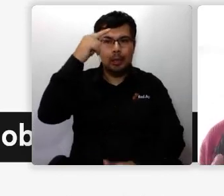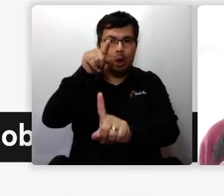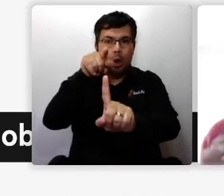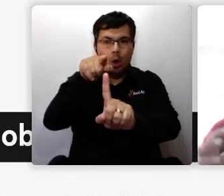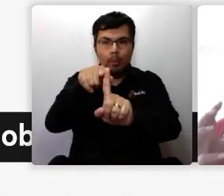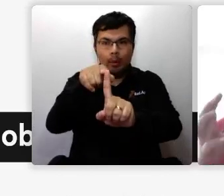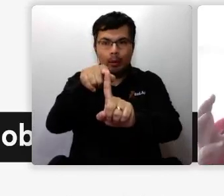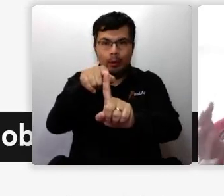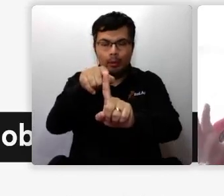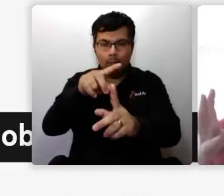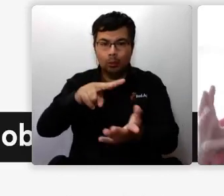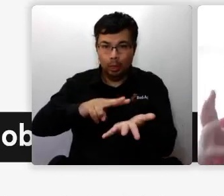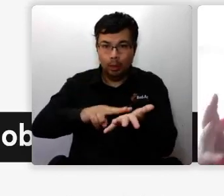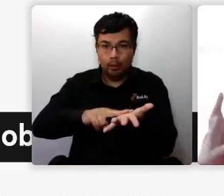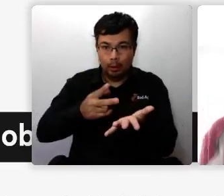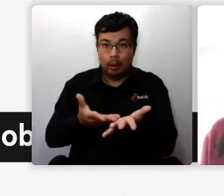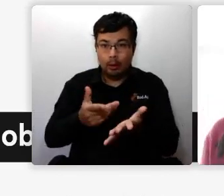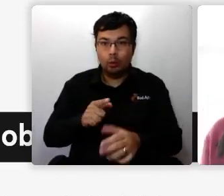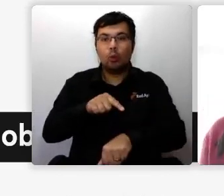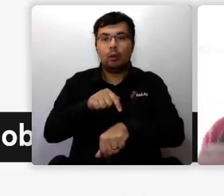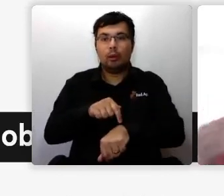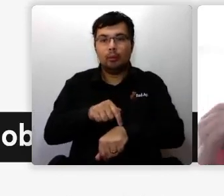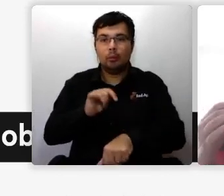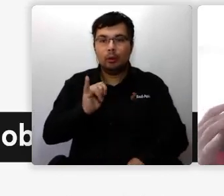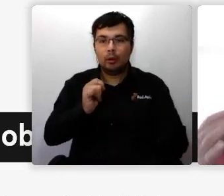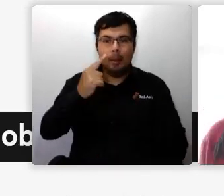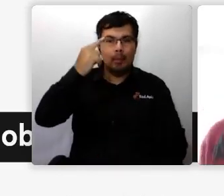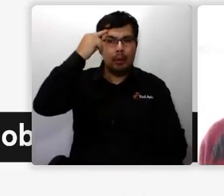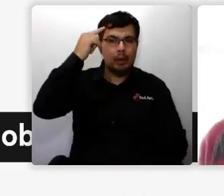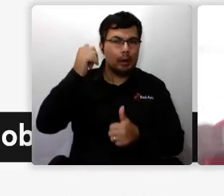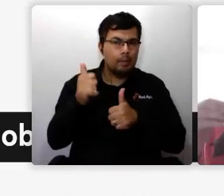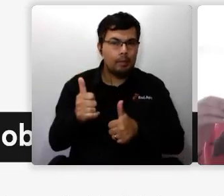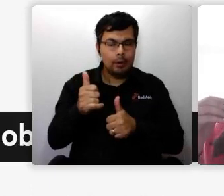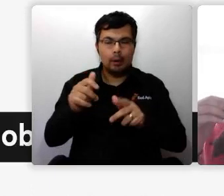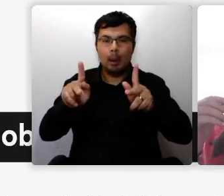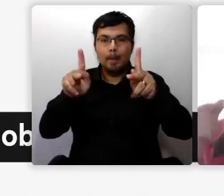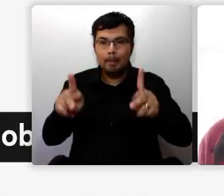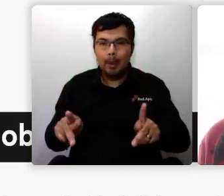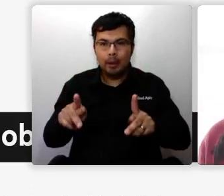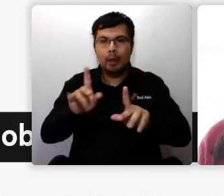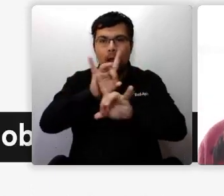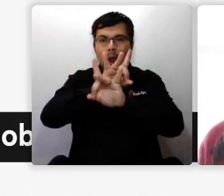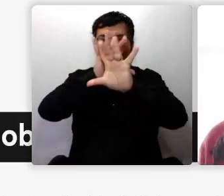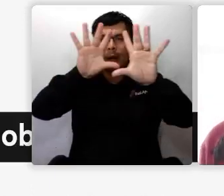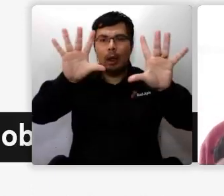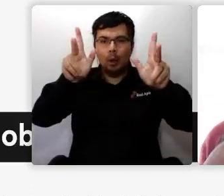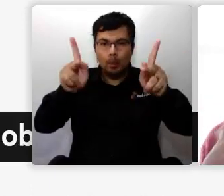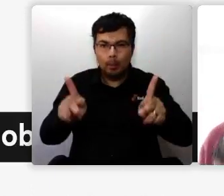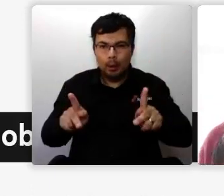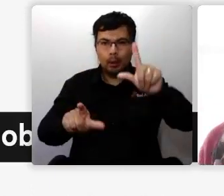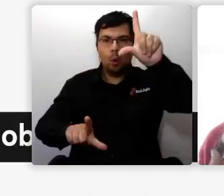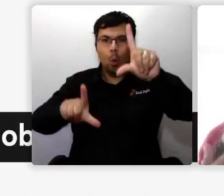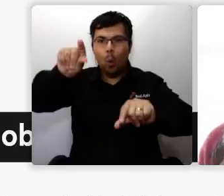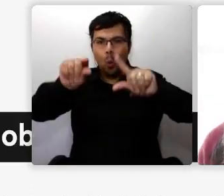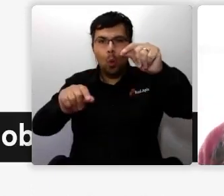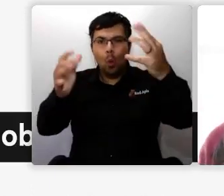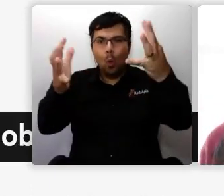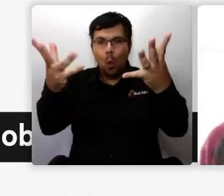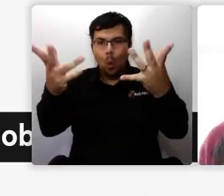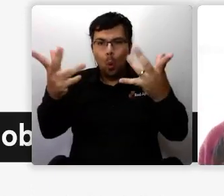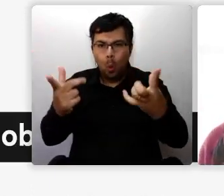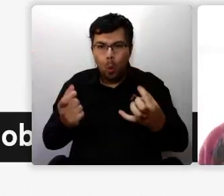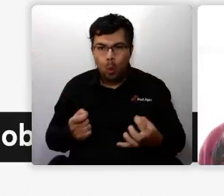realistas. Esto lleva tiempo, o sea, hay que pensarlo bien. Tenemos que poner metas claras, tenemos que poner metas medibles, metas que sean cuantificables en el